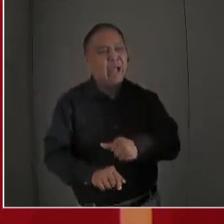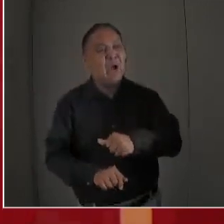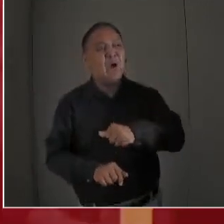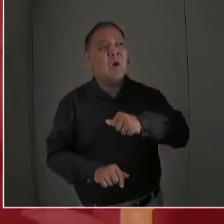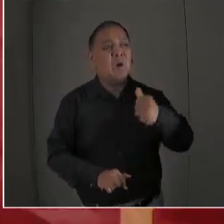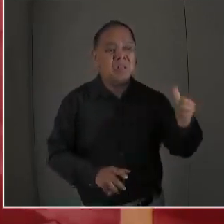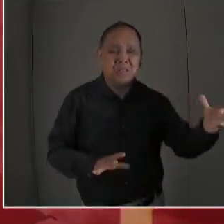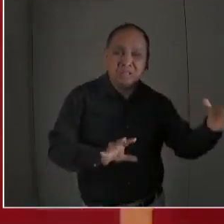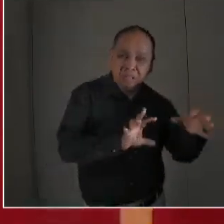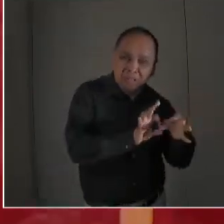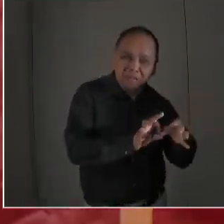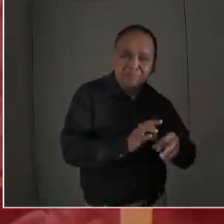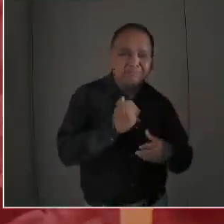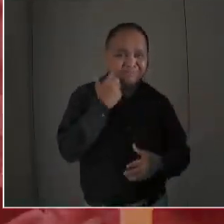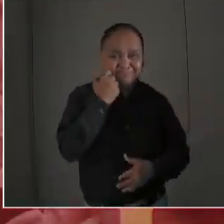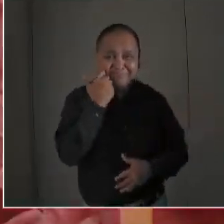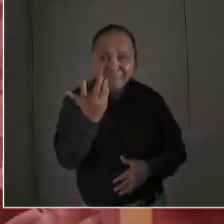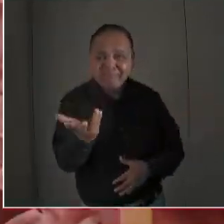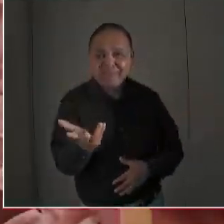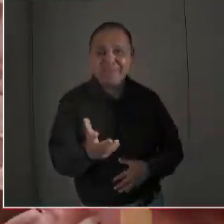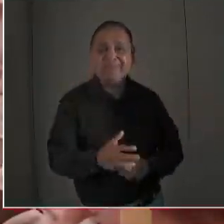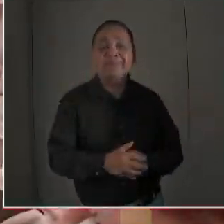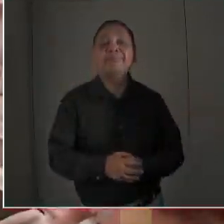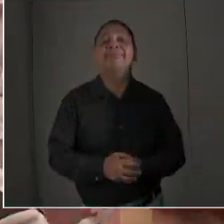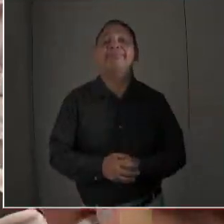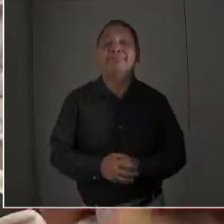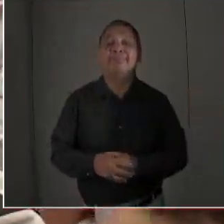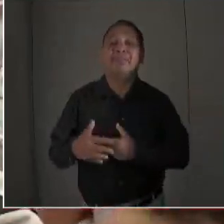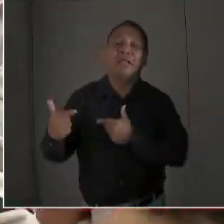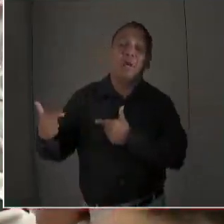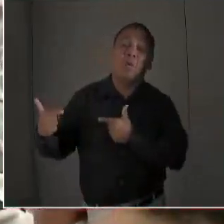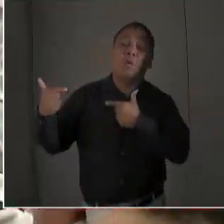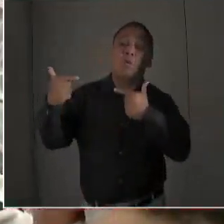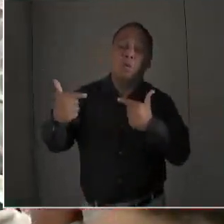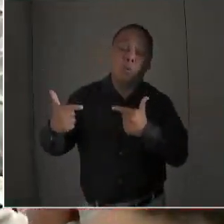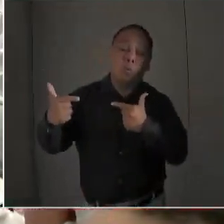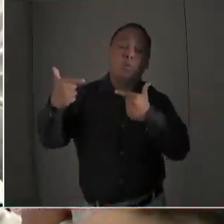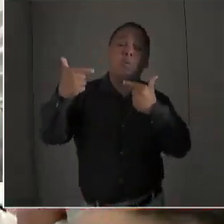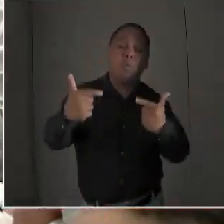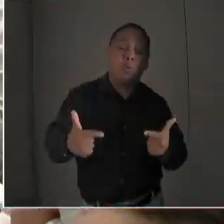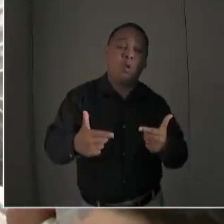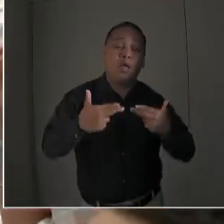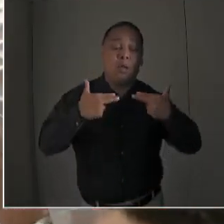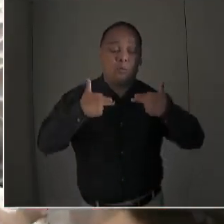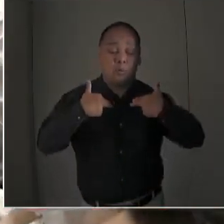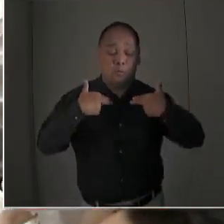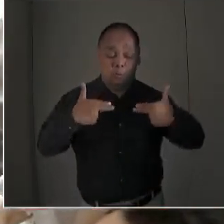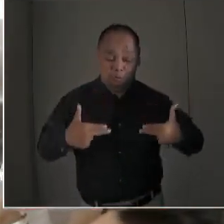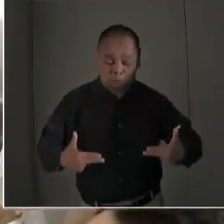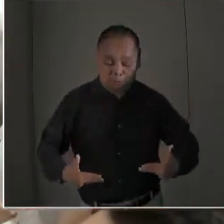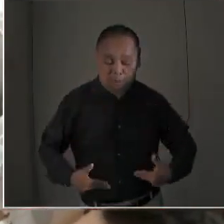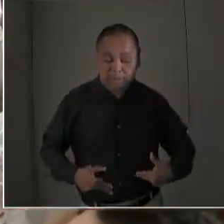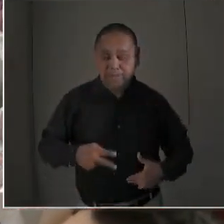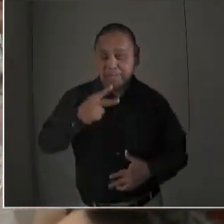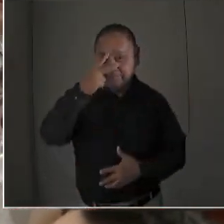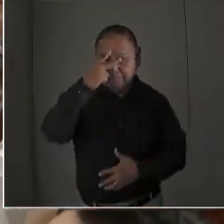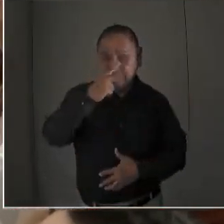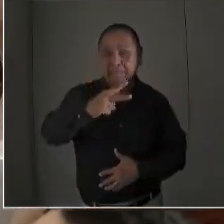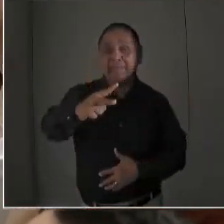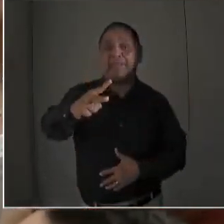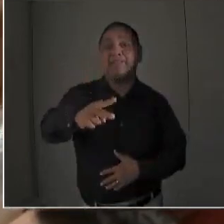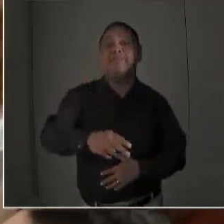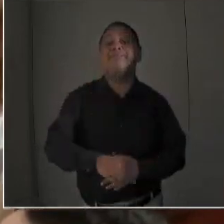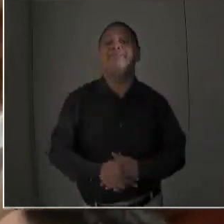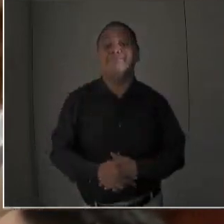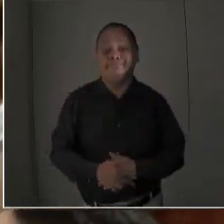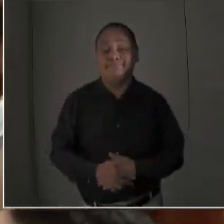del mundo. Todo ese legado, él lo llamó humanismo mexicano y es el que